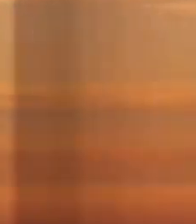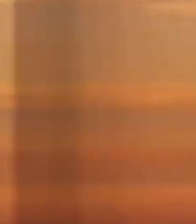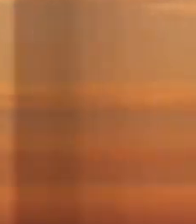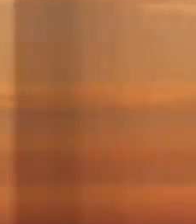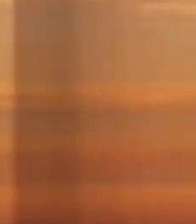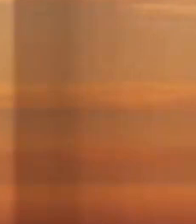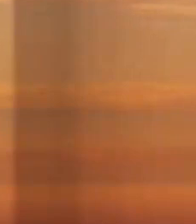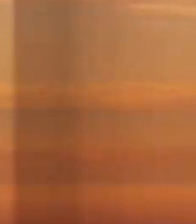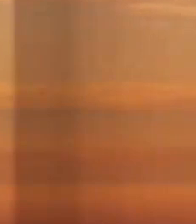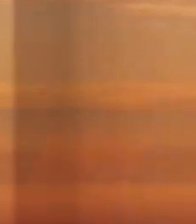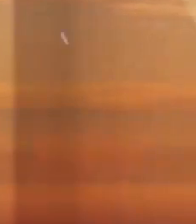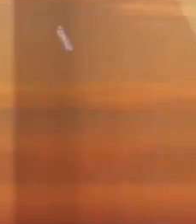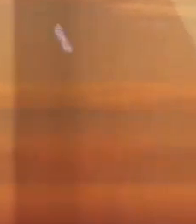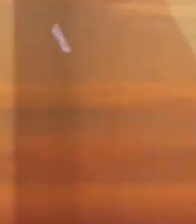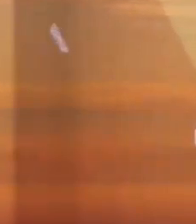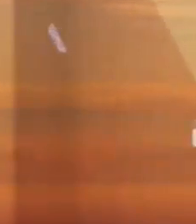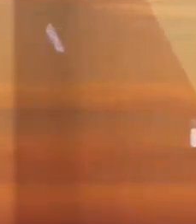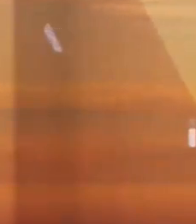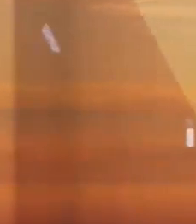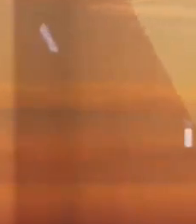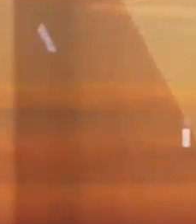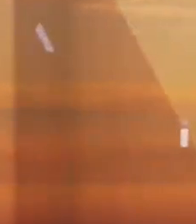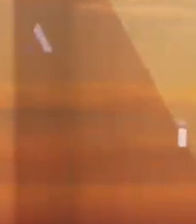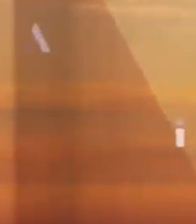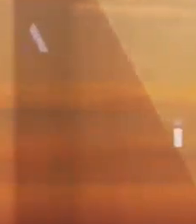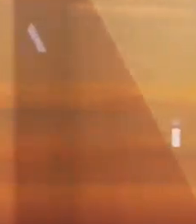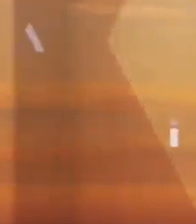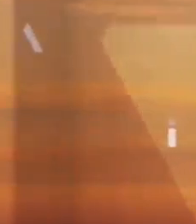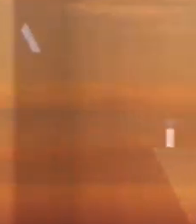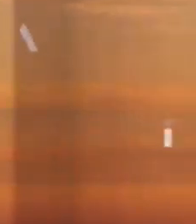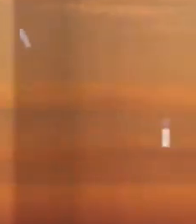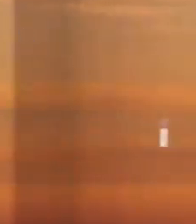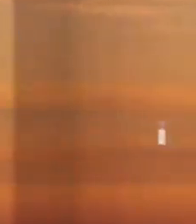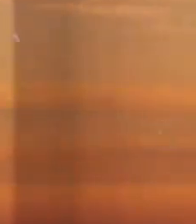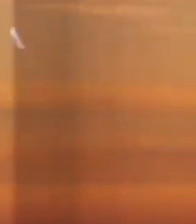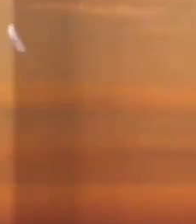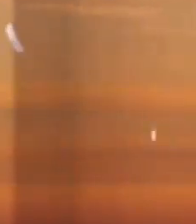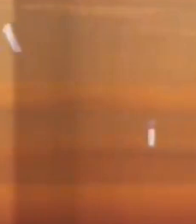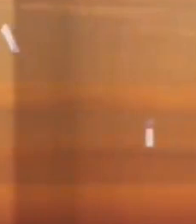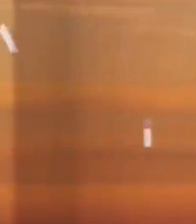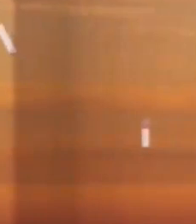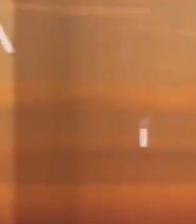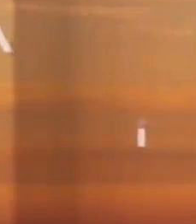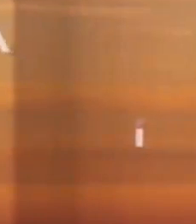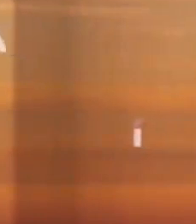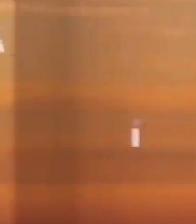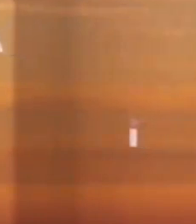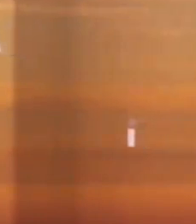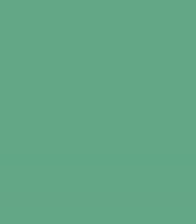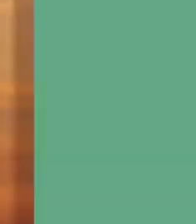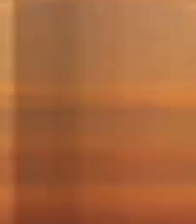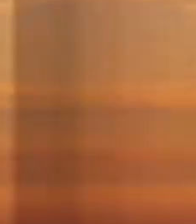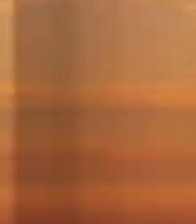3 millones de sueños unidos. Alza la gloria del pueblo